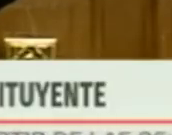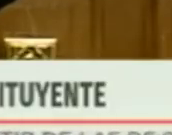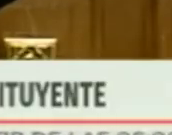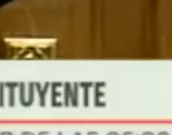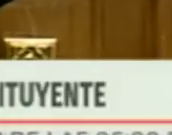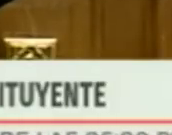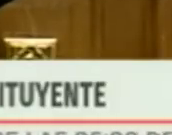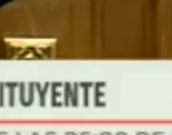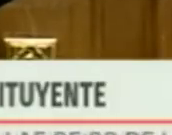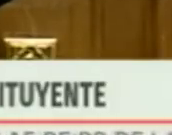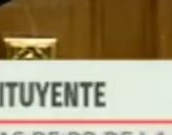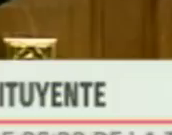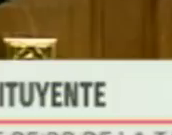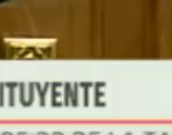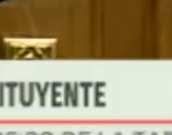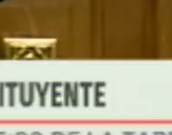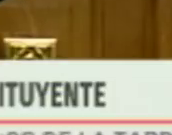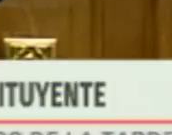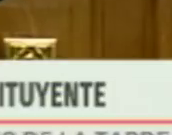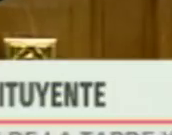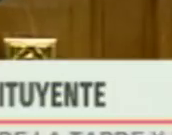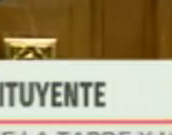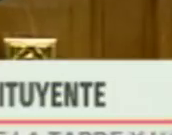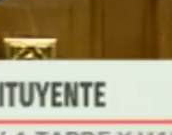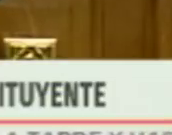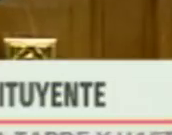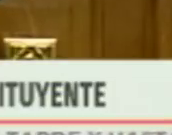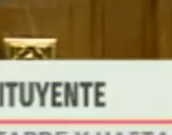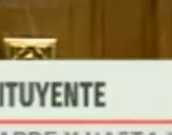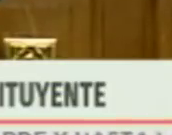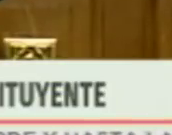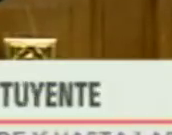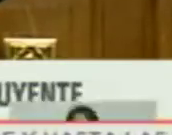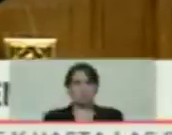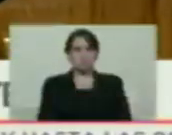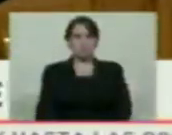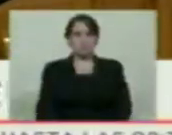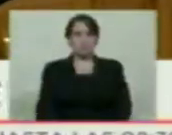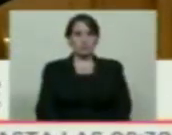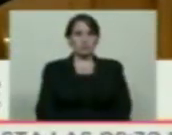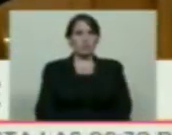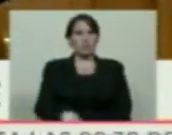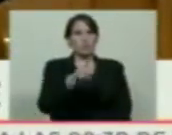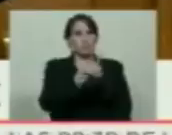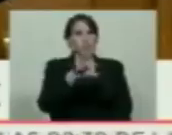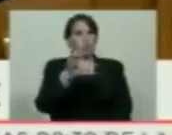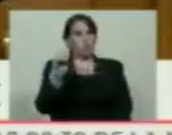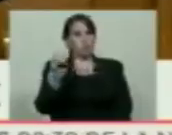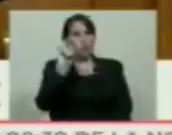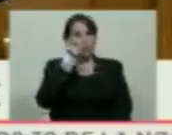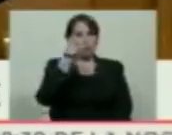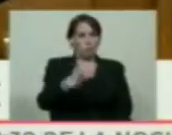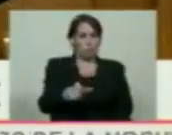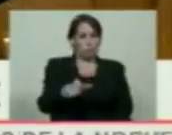naciones. 150 hombres, mejor diré, 150 héroes,